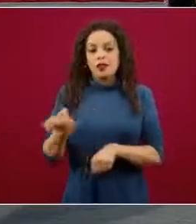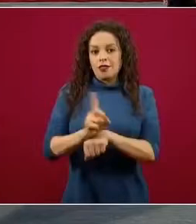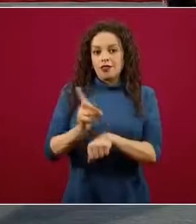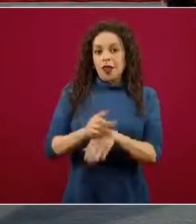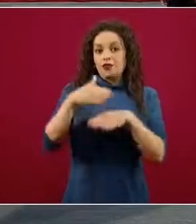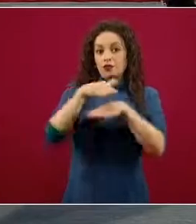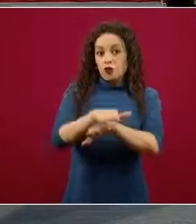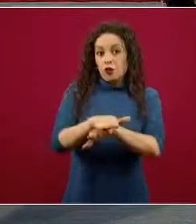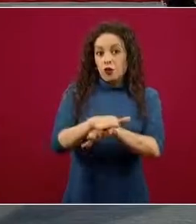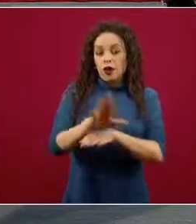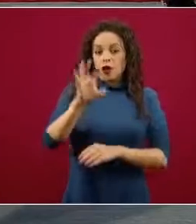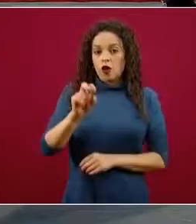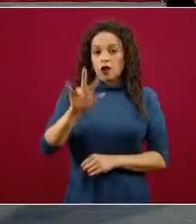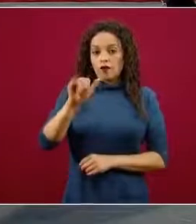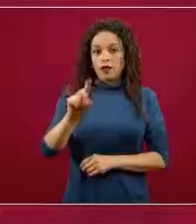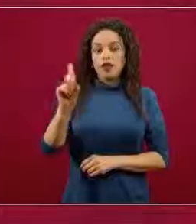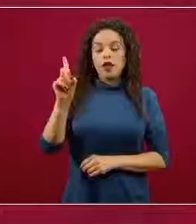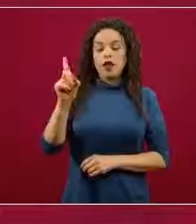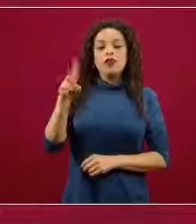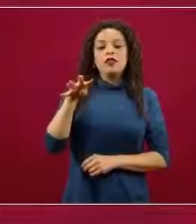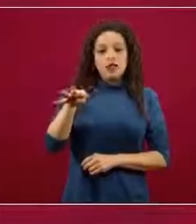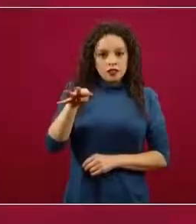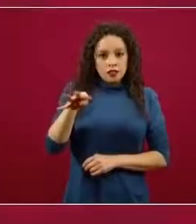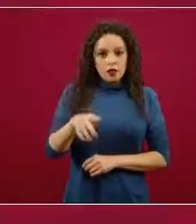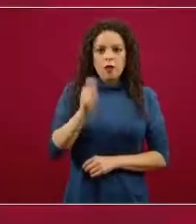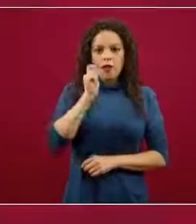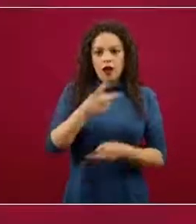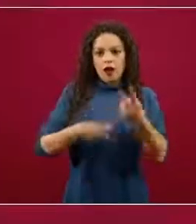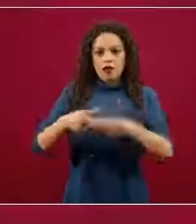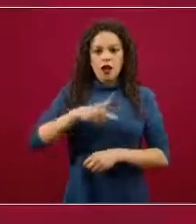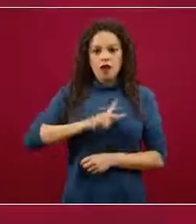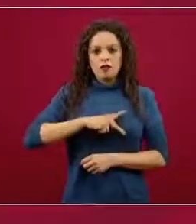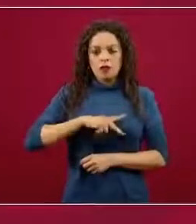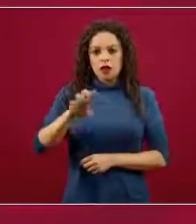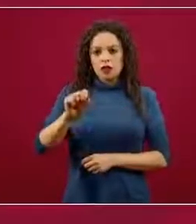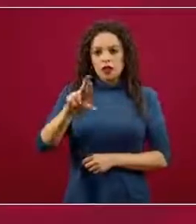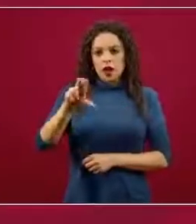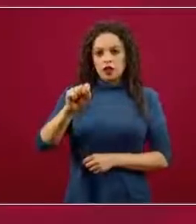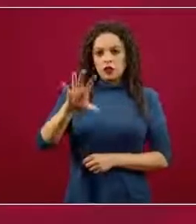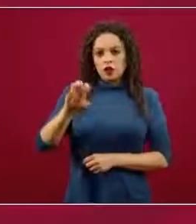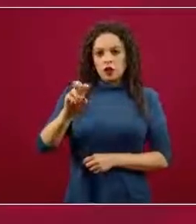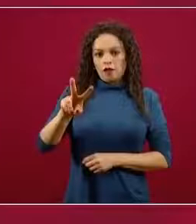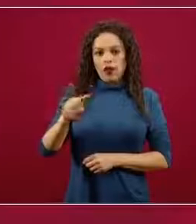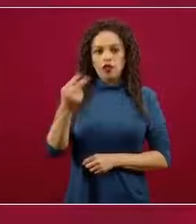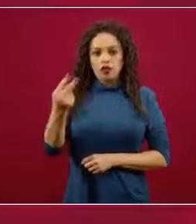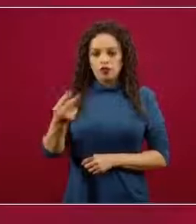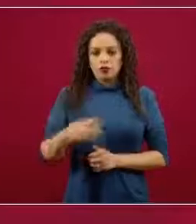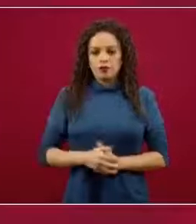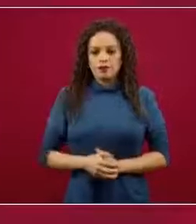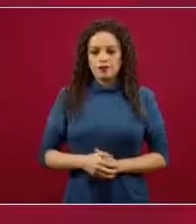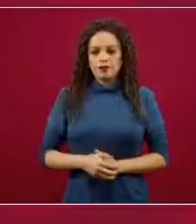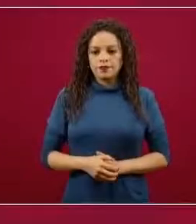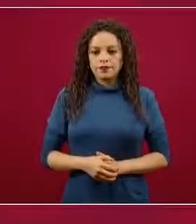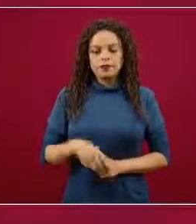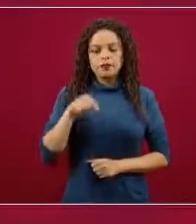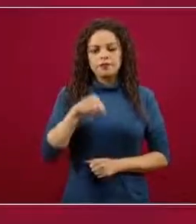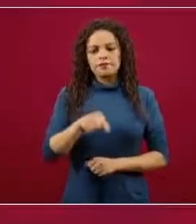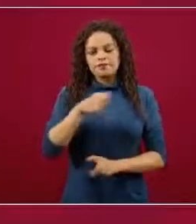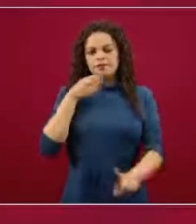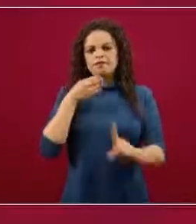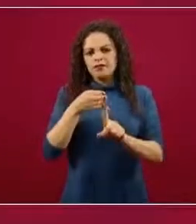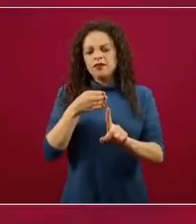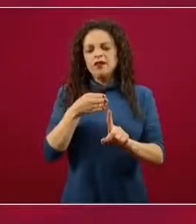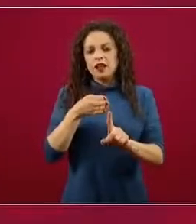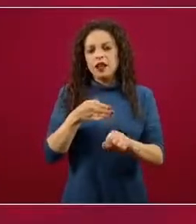COVID-19, la pandemia causada por el coronavirus SARS-CoV-2. Hoy vamos a enfocarnos al informe técnico y el doctor